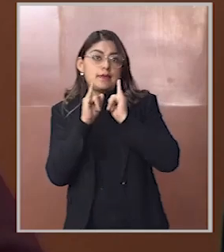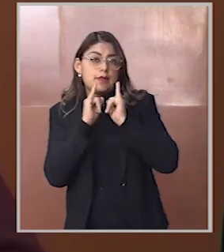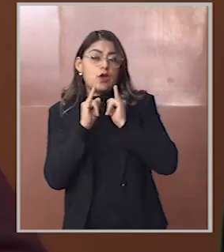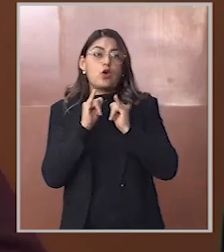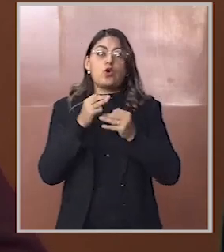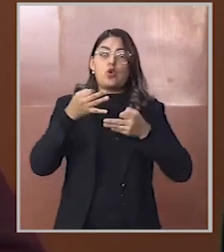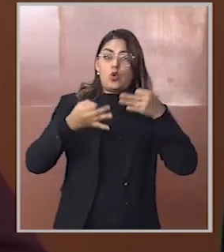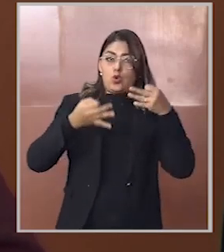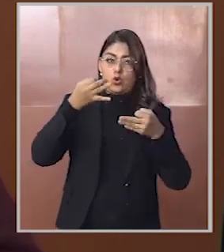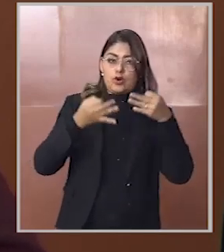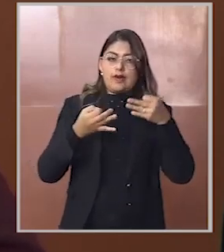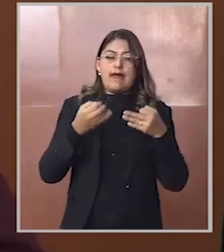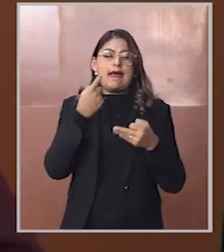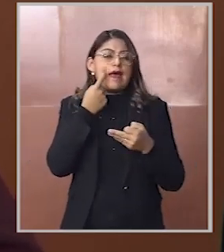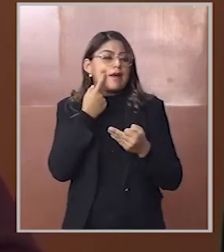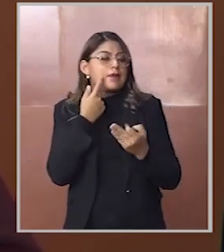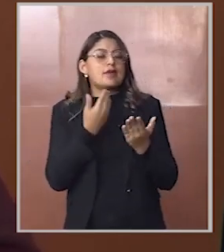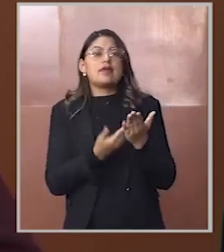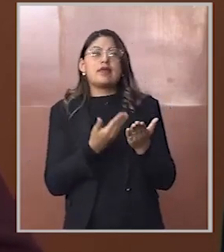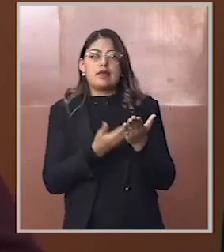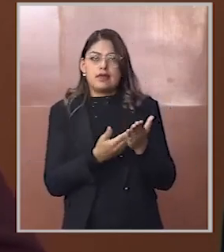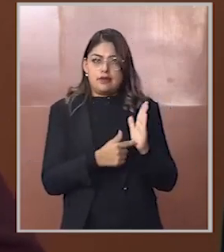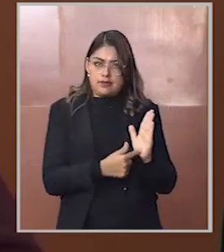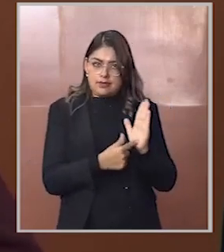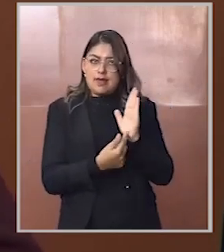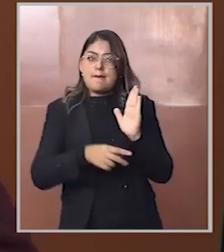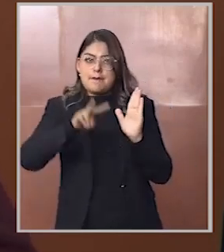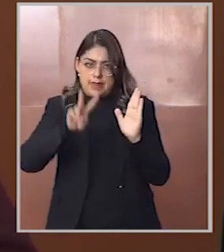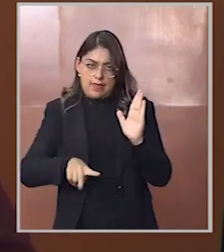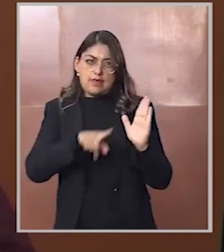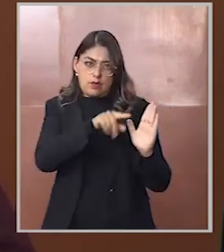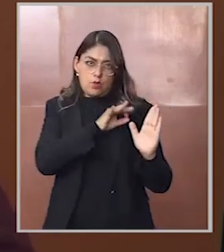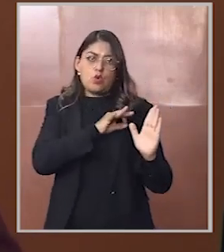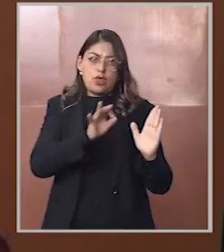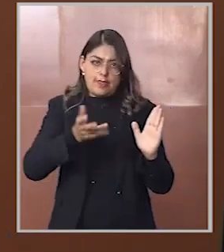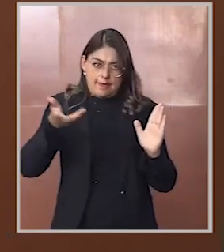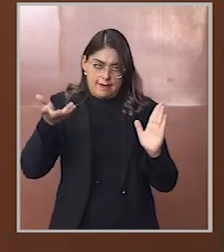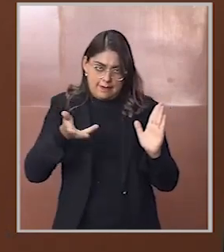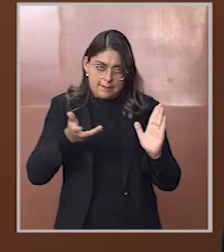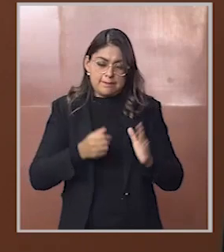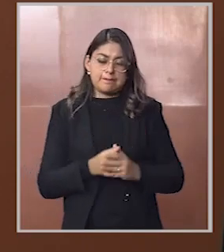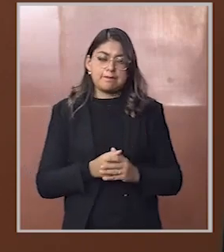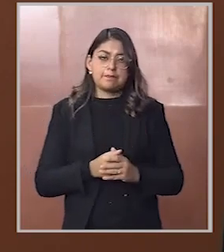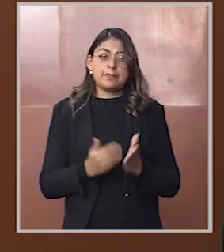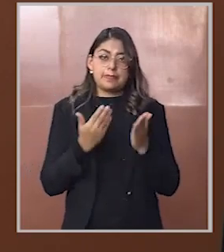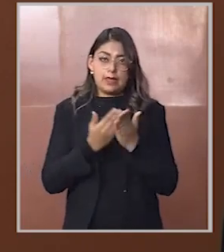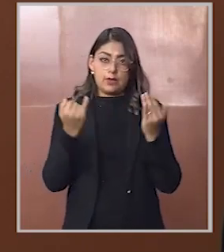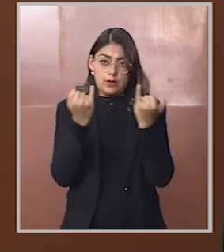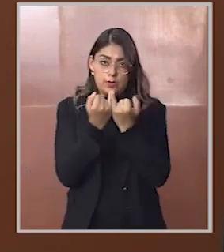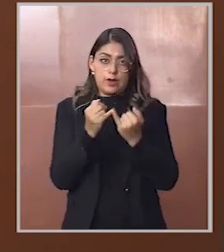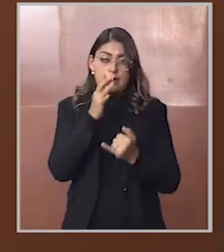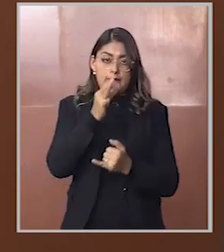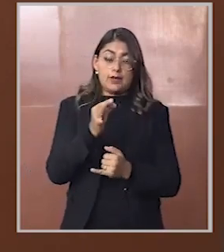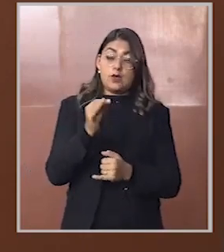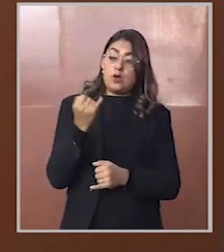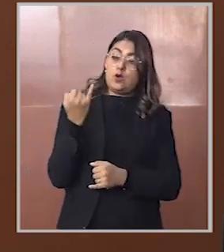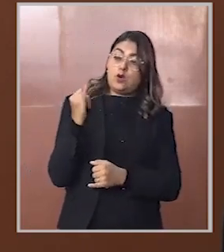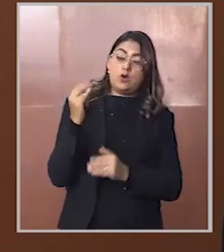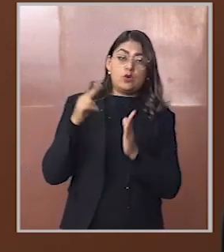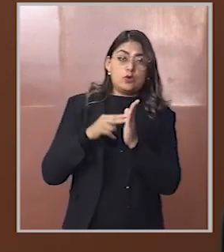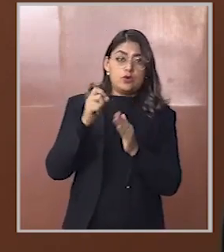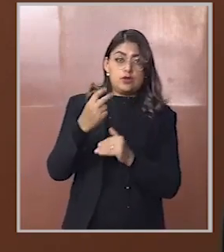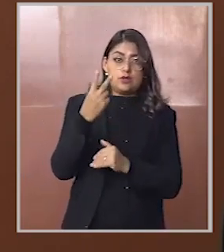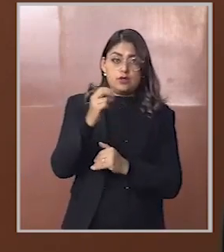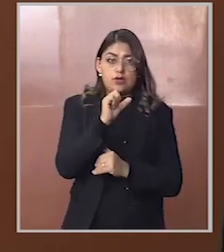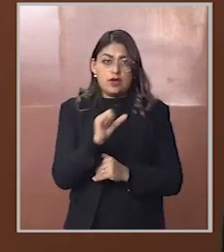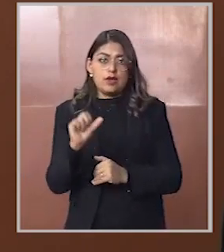esta lengua se constate que en verdad están eh en posibilidad de hacerlo cabe agregar que de junio de 2022